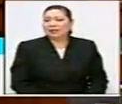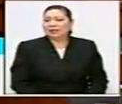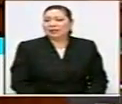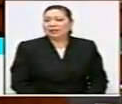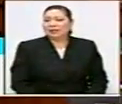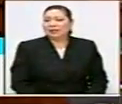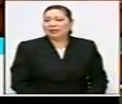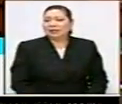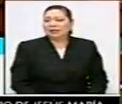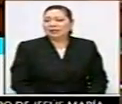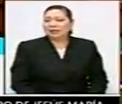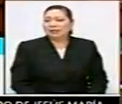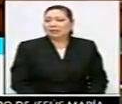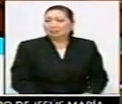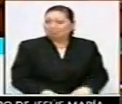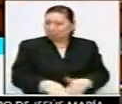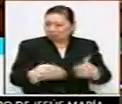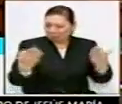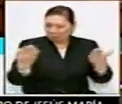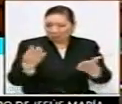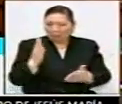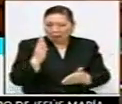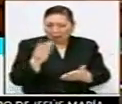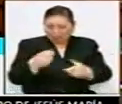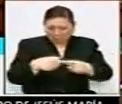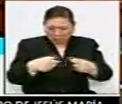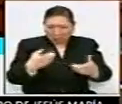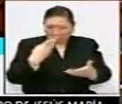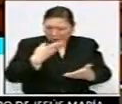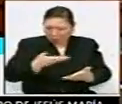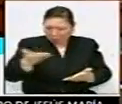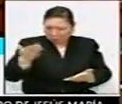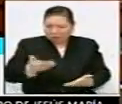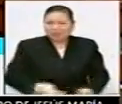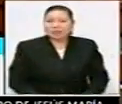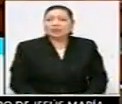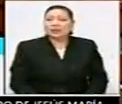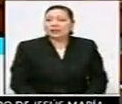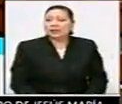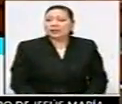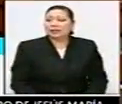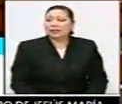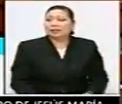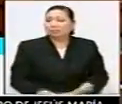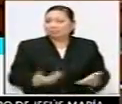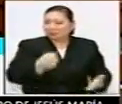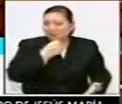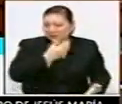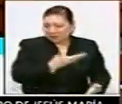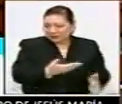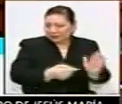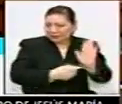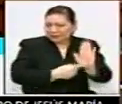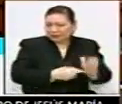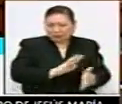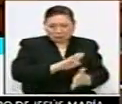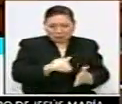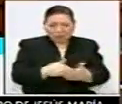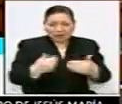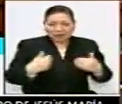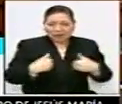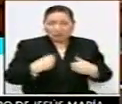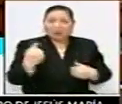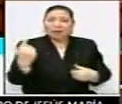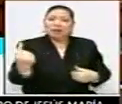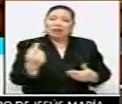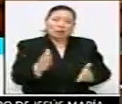Y les digo que les que abran todas las cuentas bancarias y que vayan a visitarlos. Aquí están los señores de prensa. Les mostramos todo lo que tenemos y